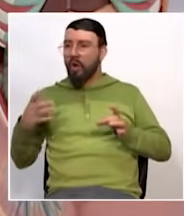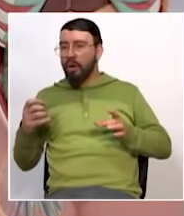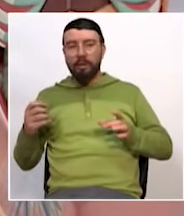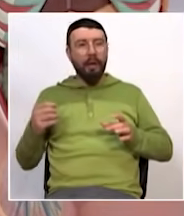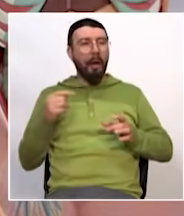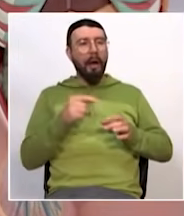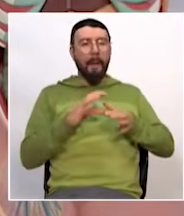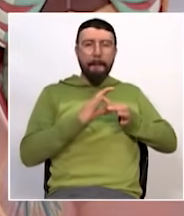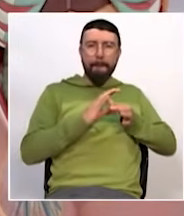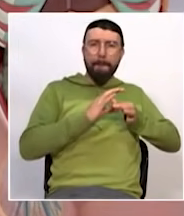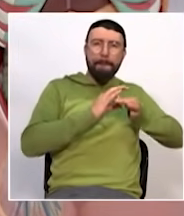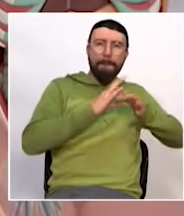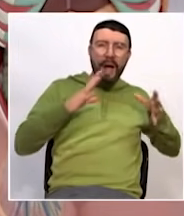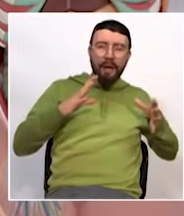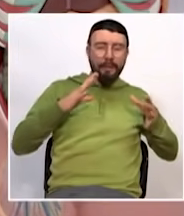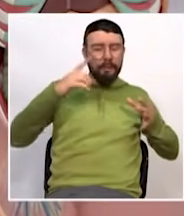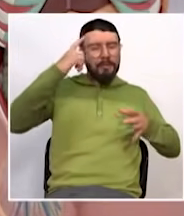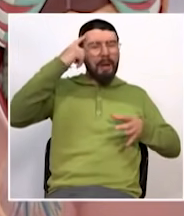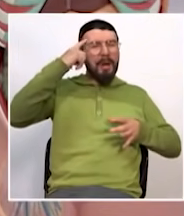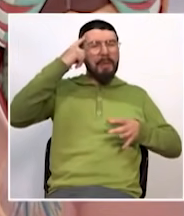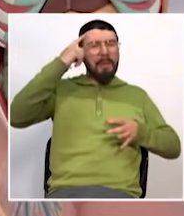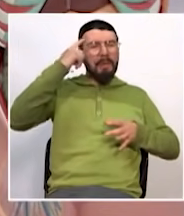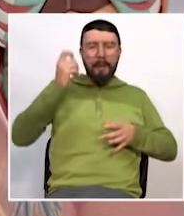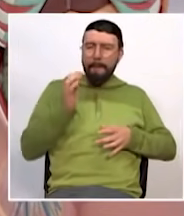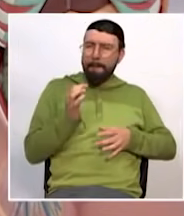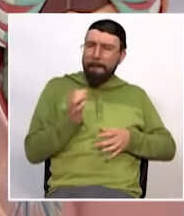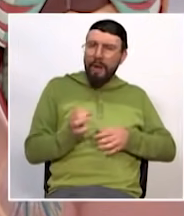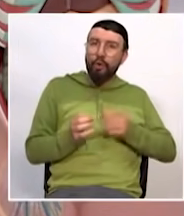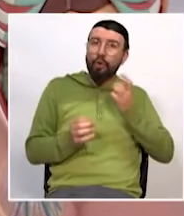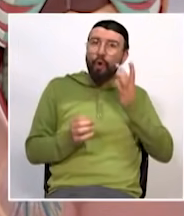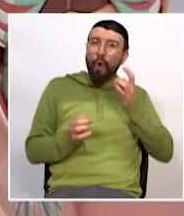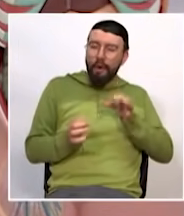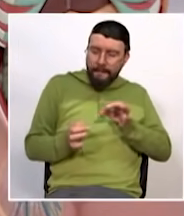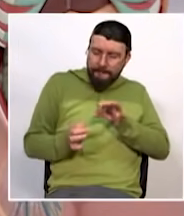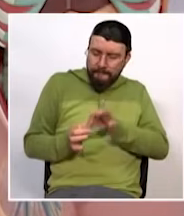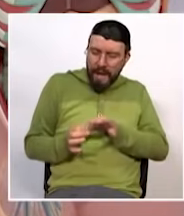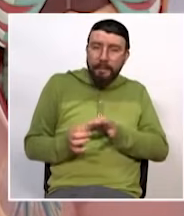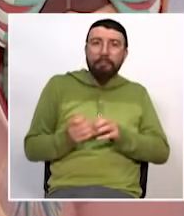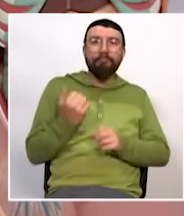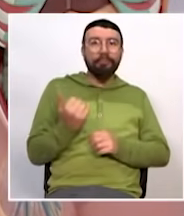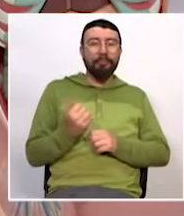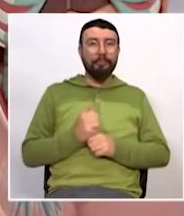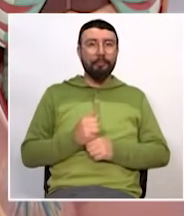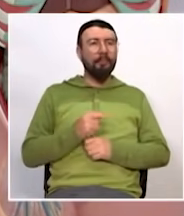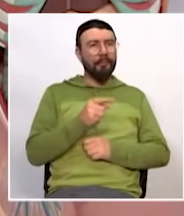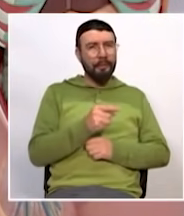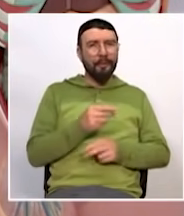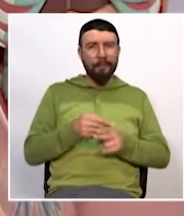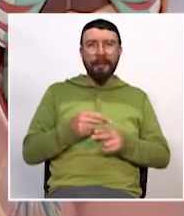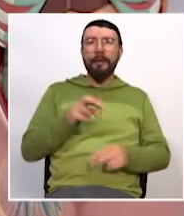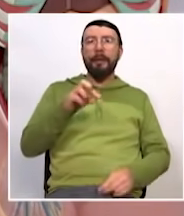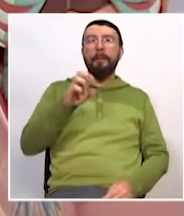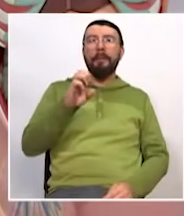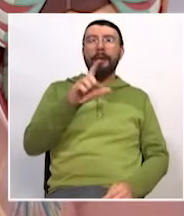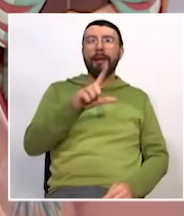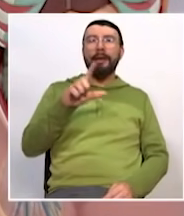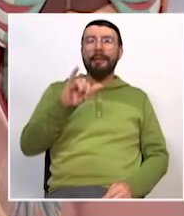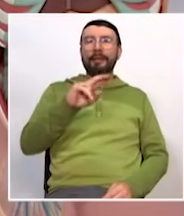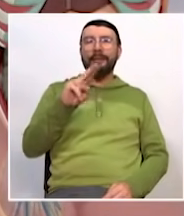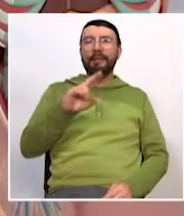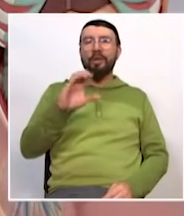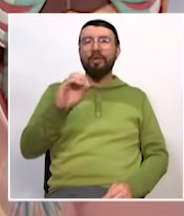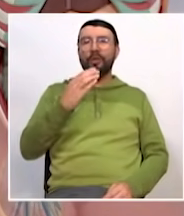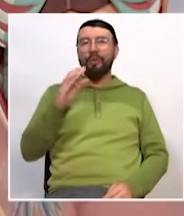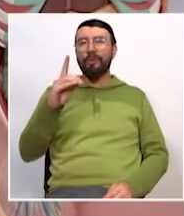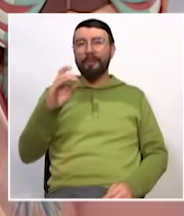desconecto lo que yo esté pensando lo que yo esté sintiendo yo le sugeriría a la persona aplique el pellizco del monje para que elimine